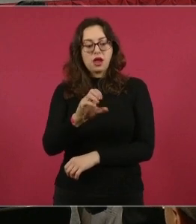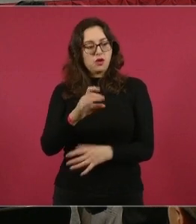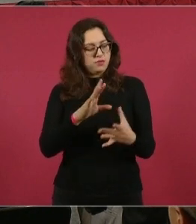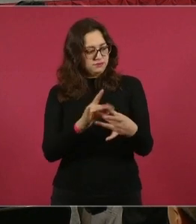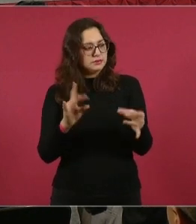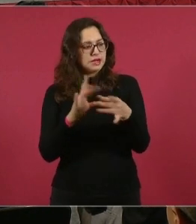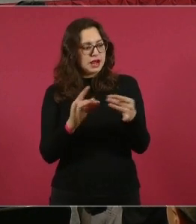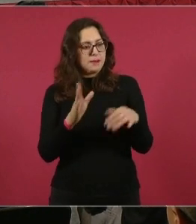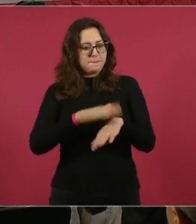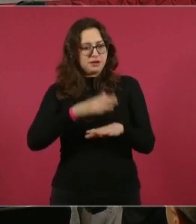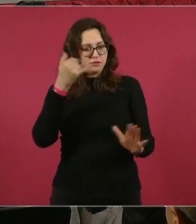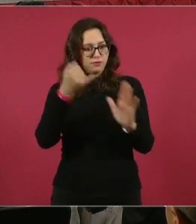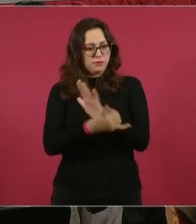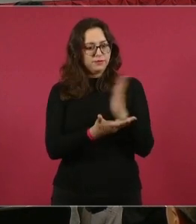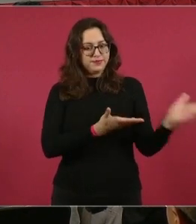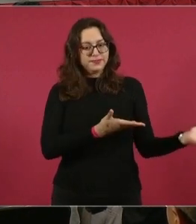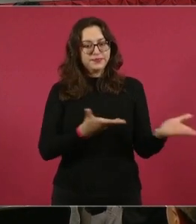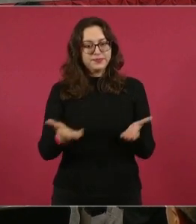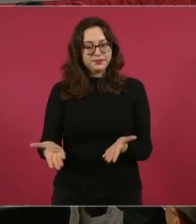explicación.